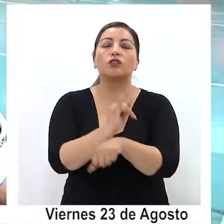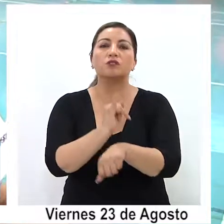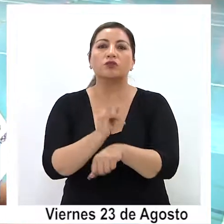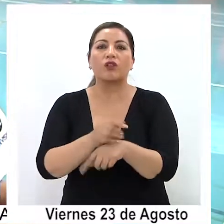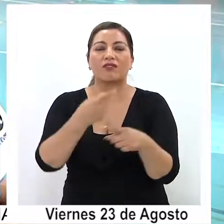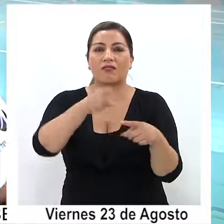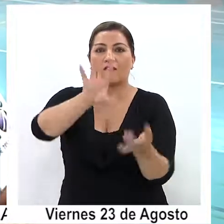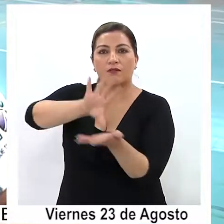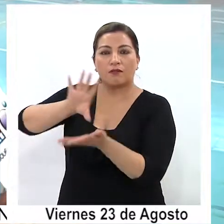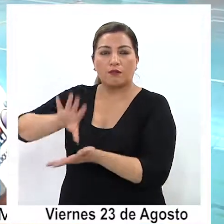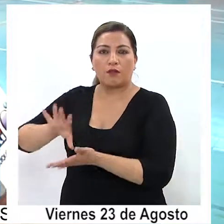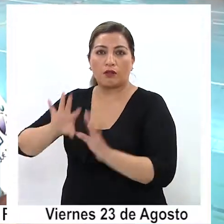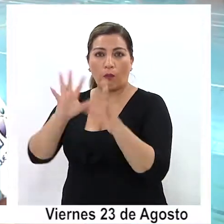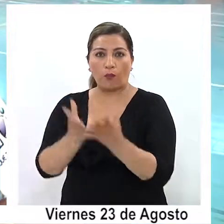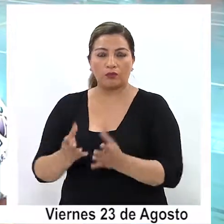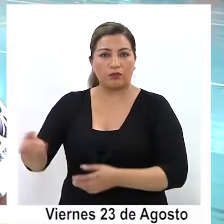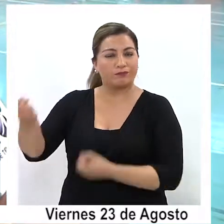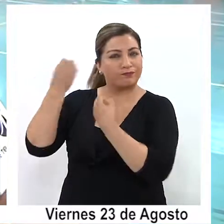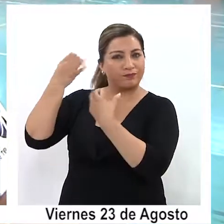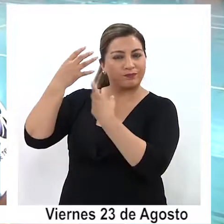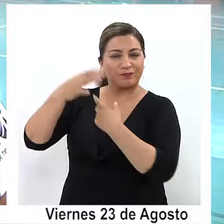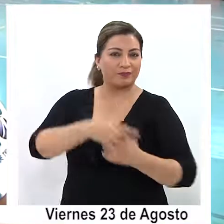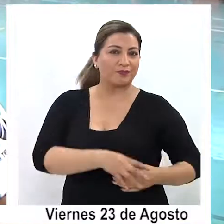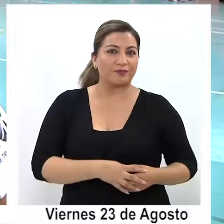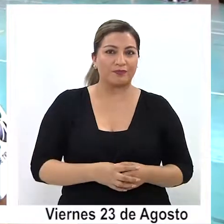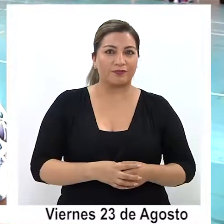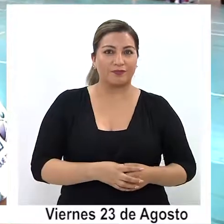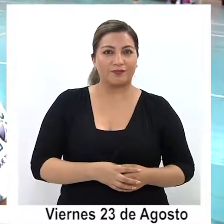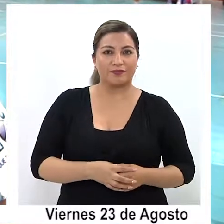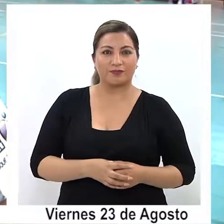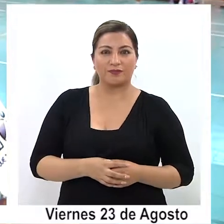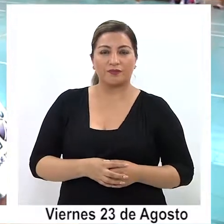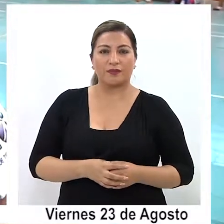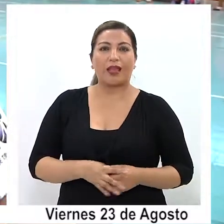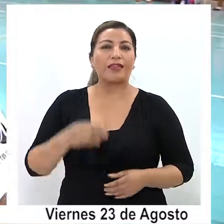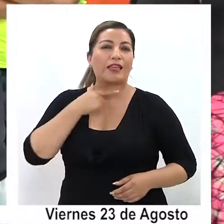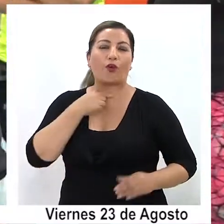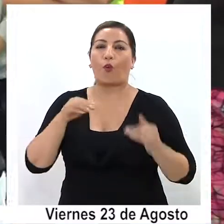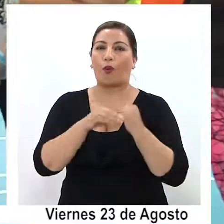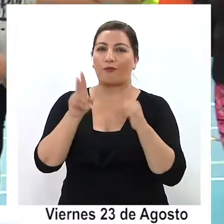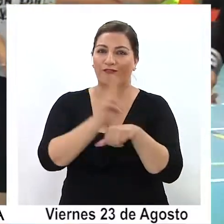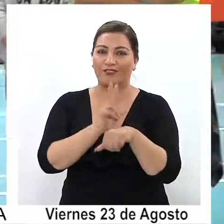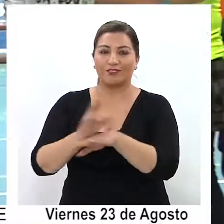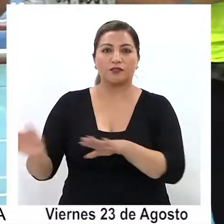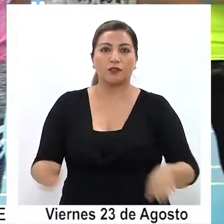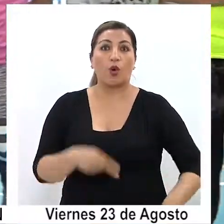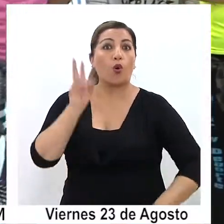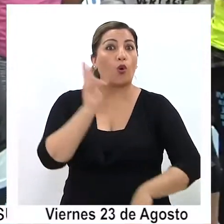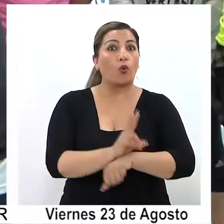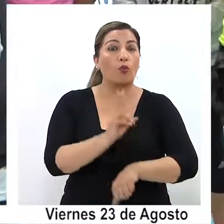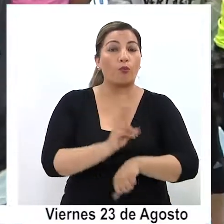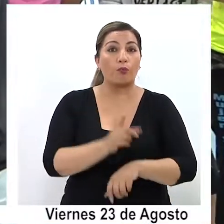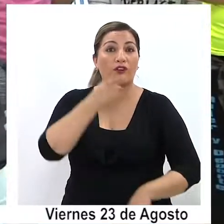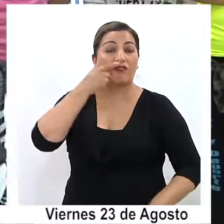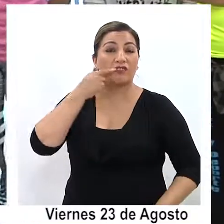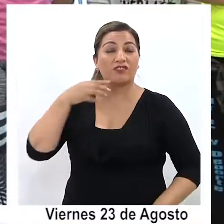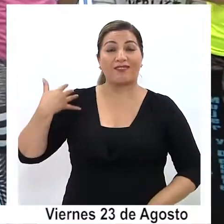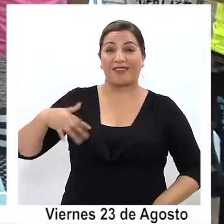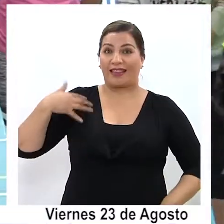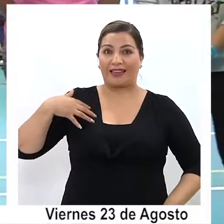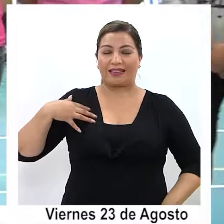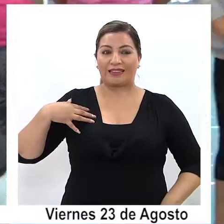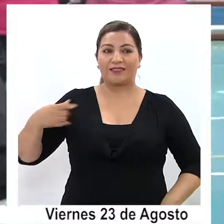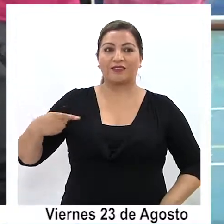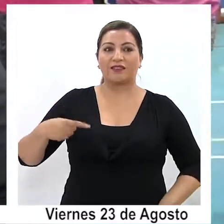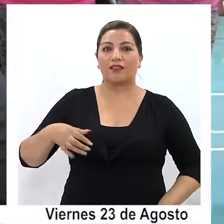de distintas partes del mundo y llegar a ser como ellos. Un profesor proveniente de Buenos Aires,